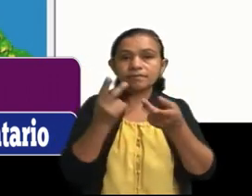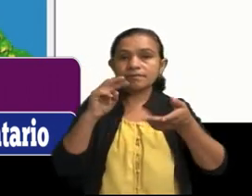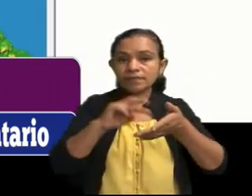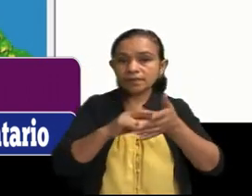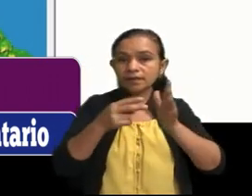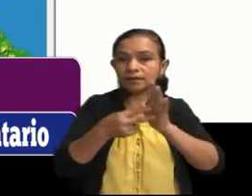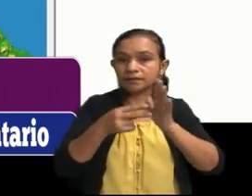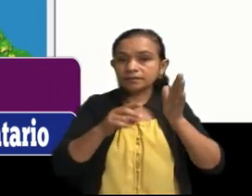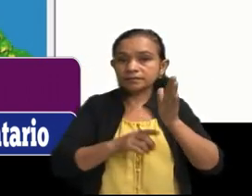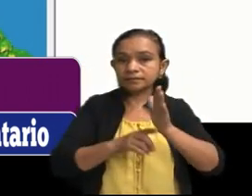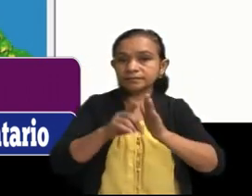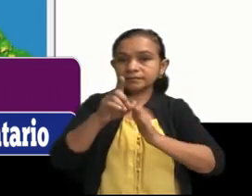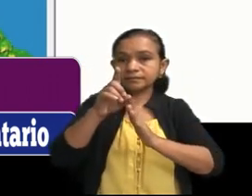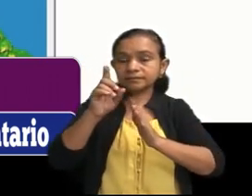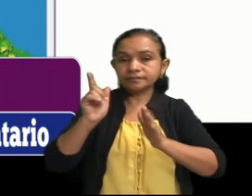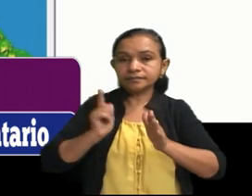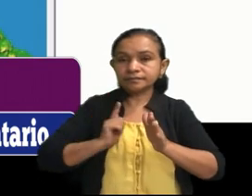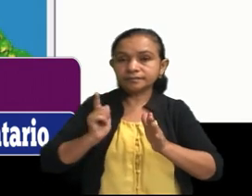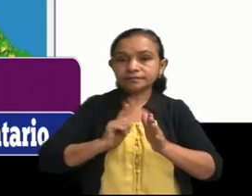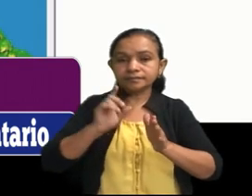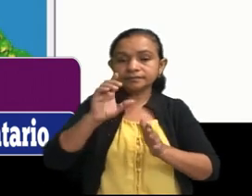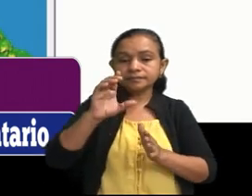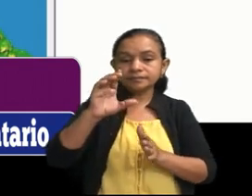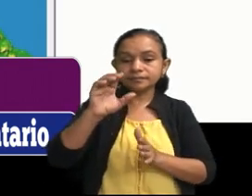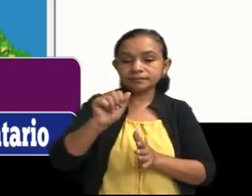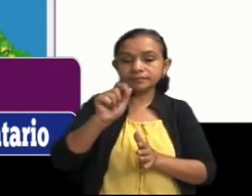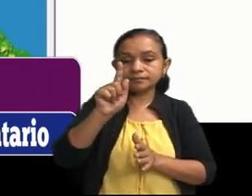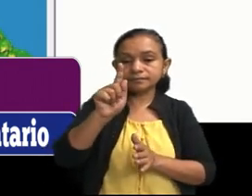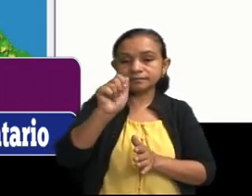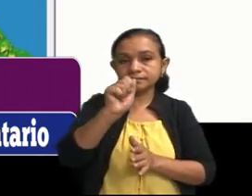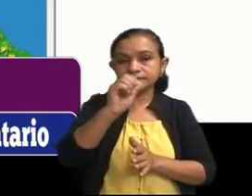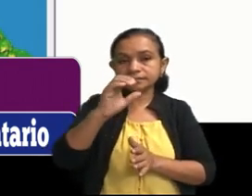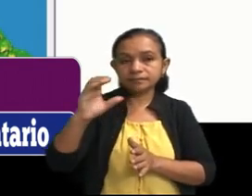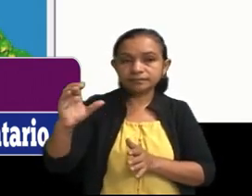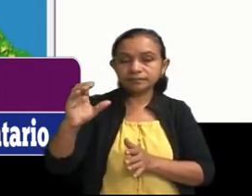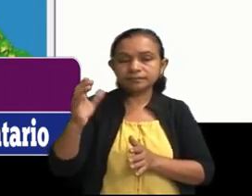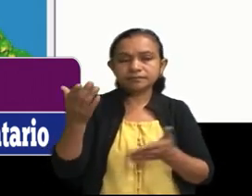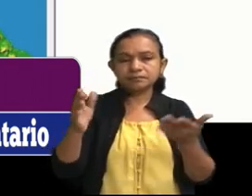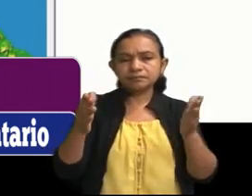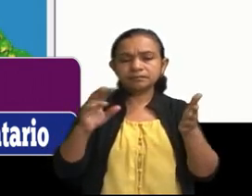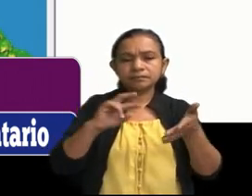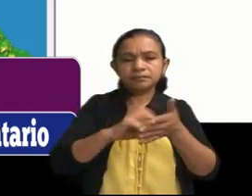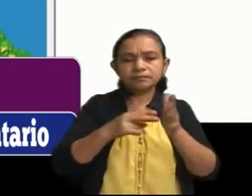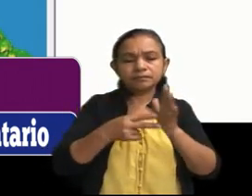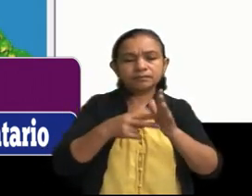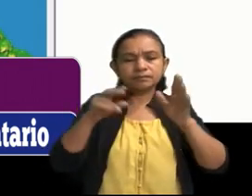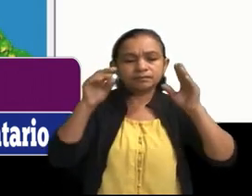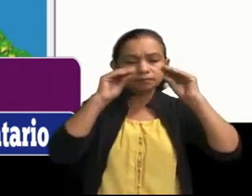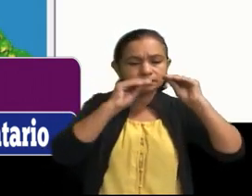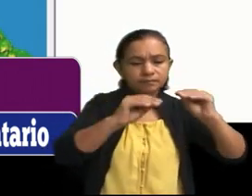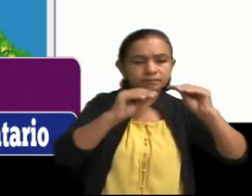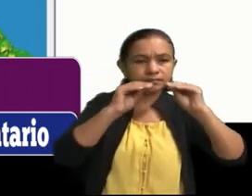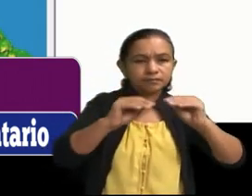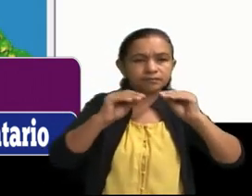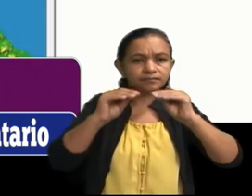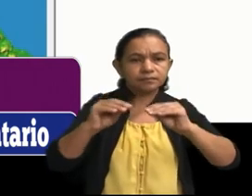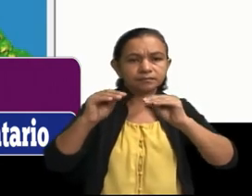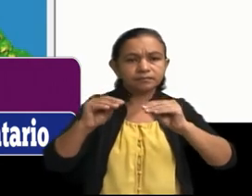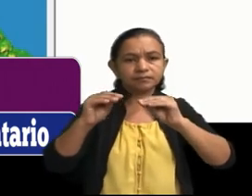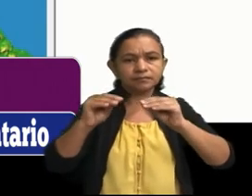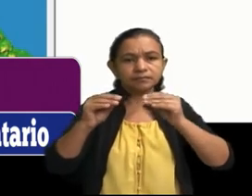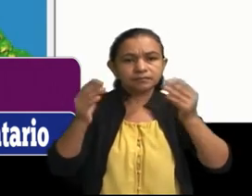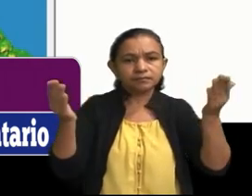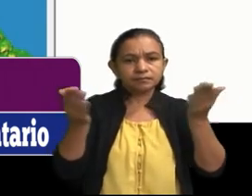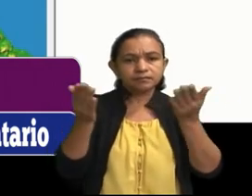significan los avances que se ha obtenido a partir del CATAC? Doctor Wilfred, lo que significa en capacitación, y si